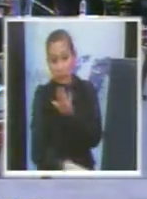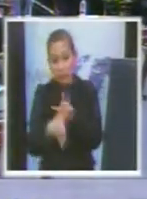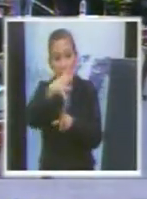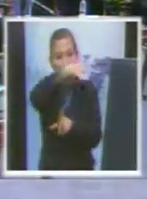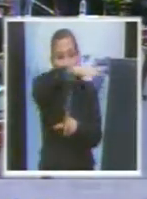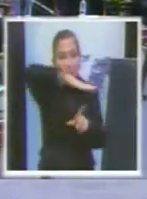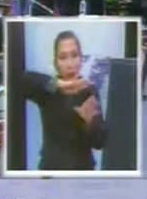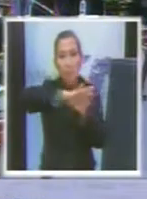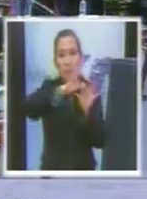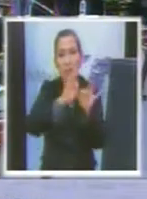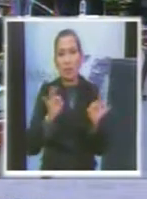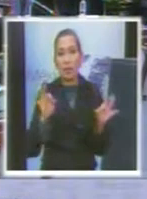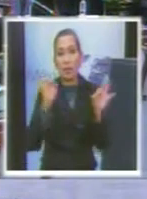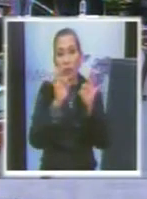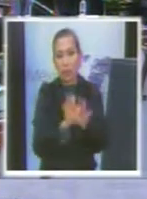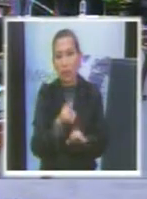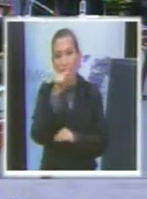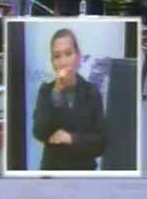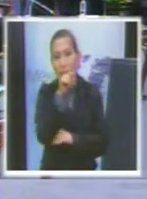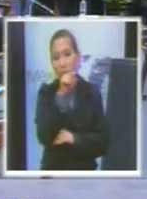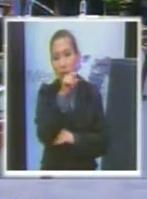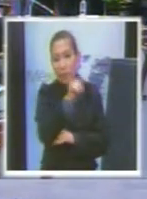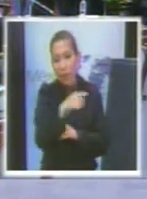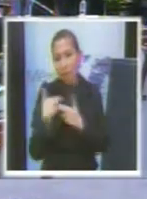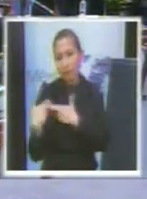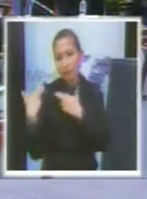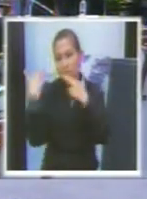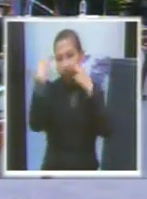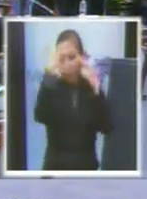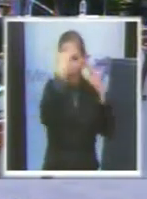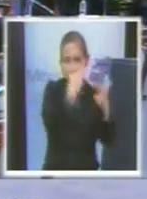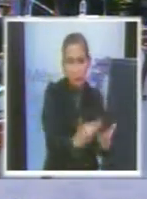contexto más importante de la herencia